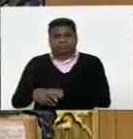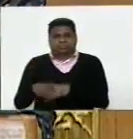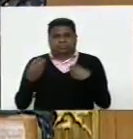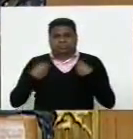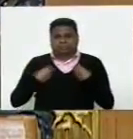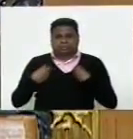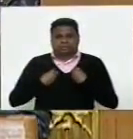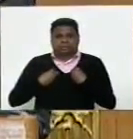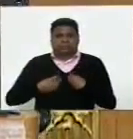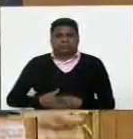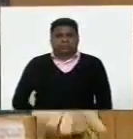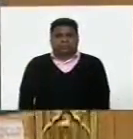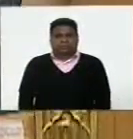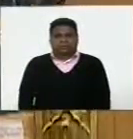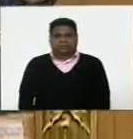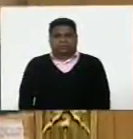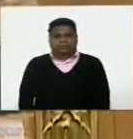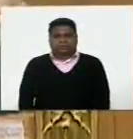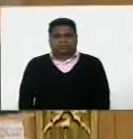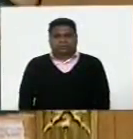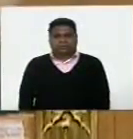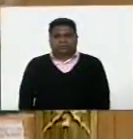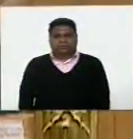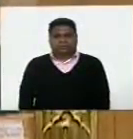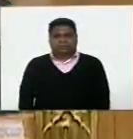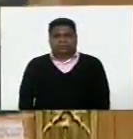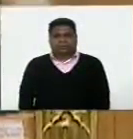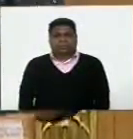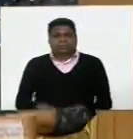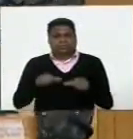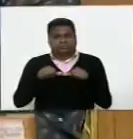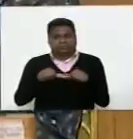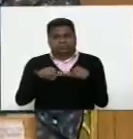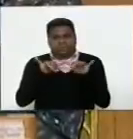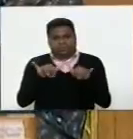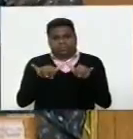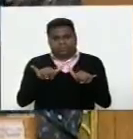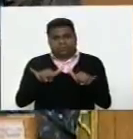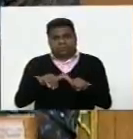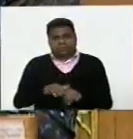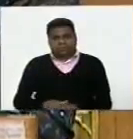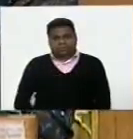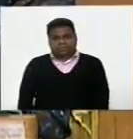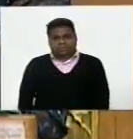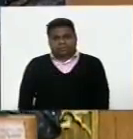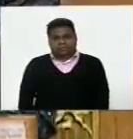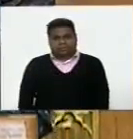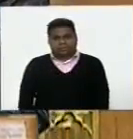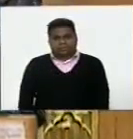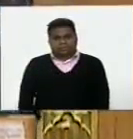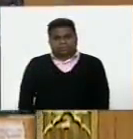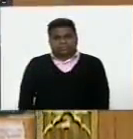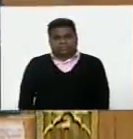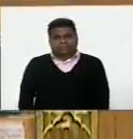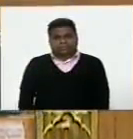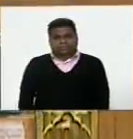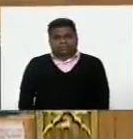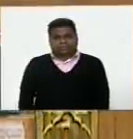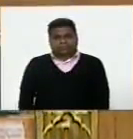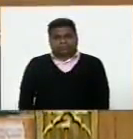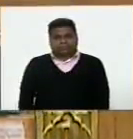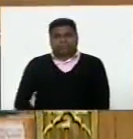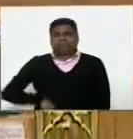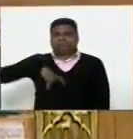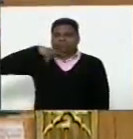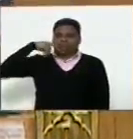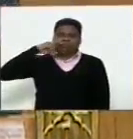convivencia. Pero se empeñan los mismos que son la expresión del